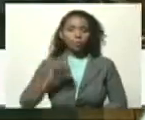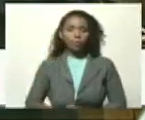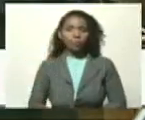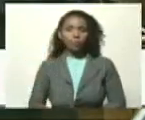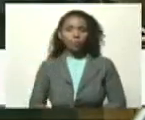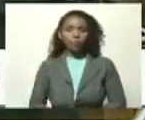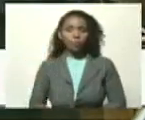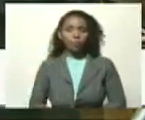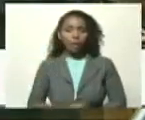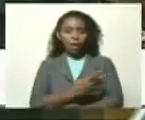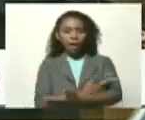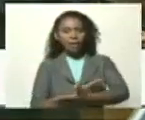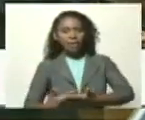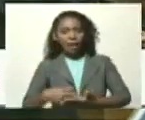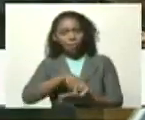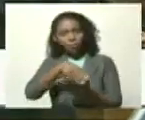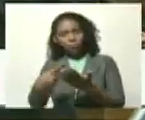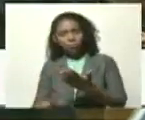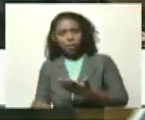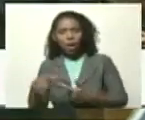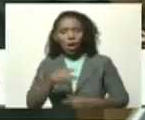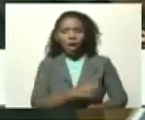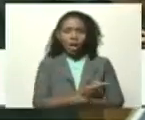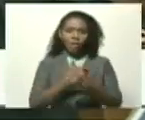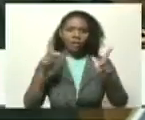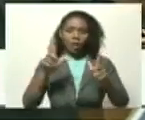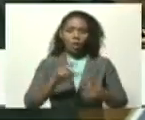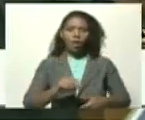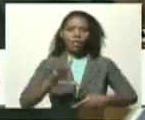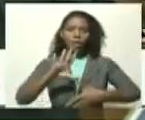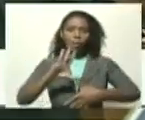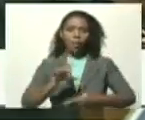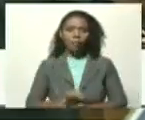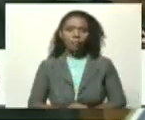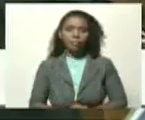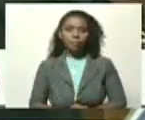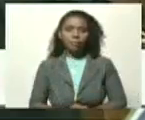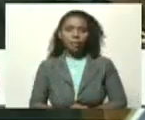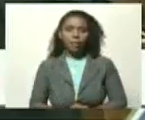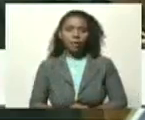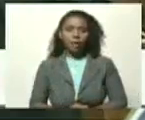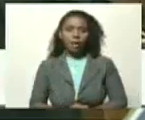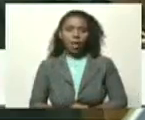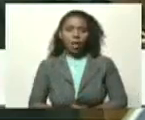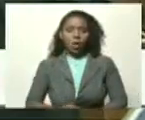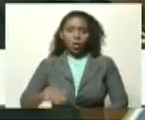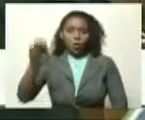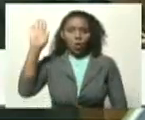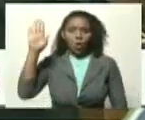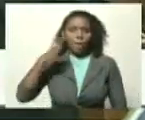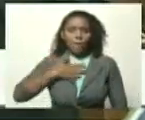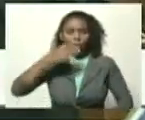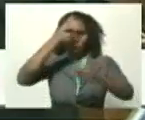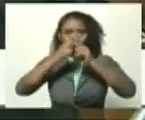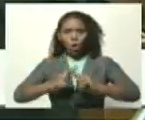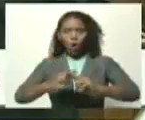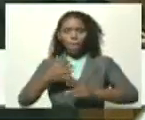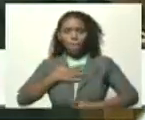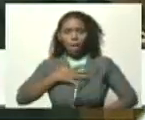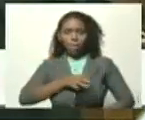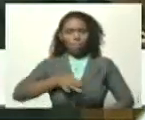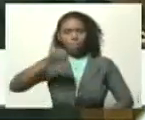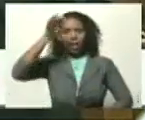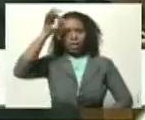por la sangre derramada por los libertadores de América. Juro por mi honor y por mi espíritu.